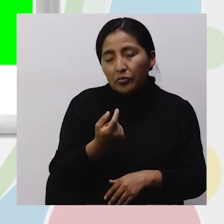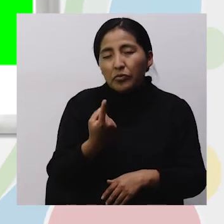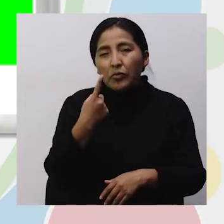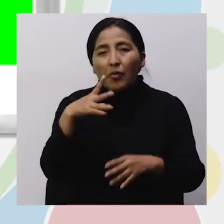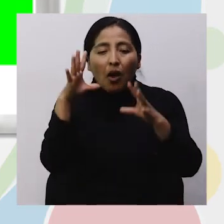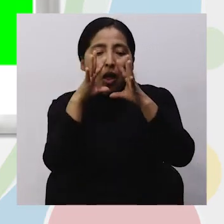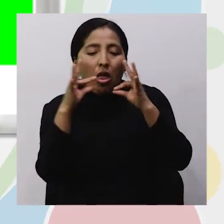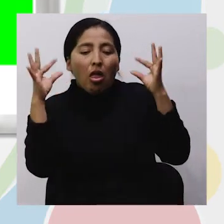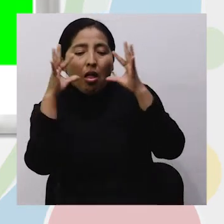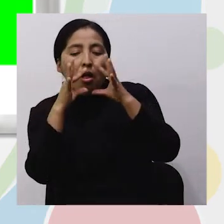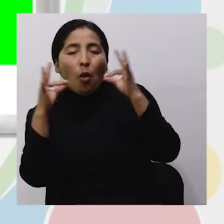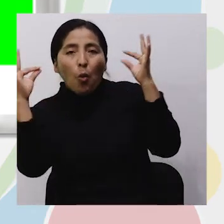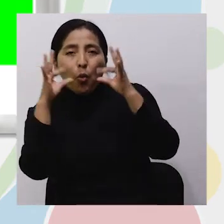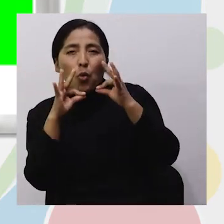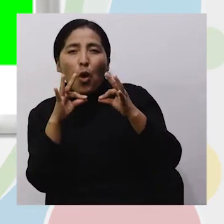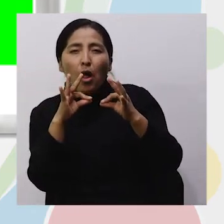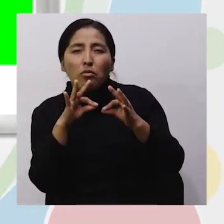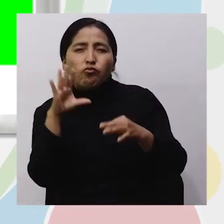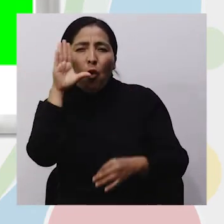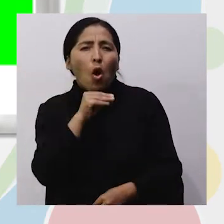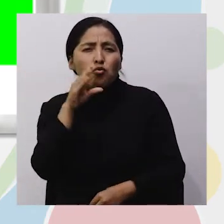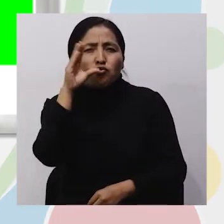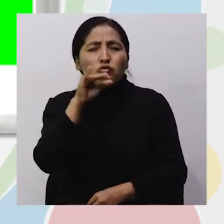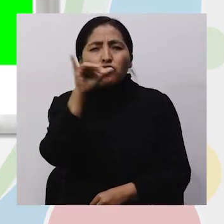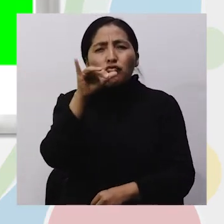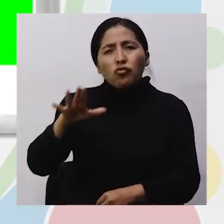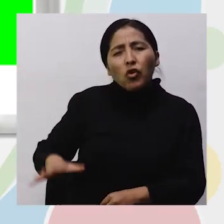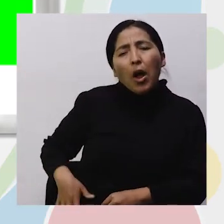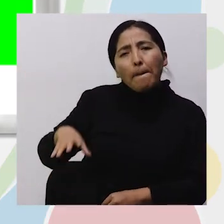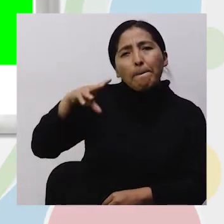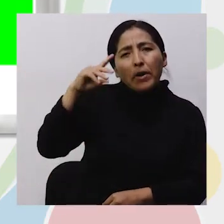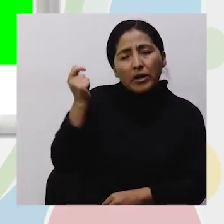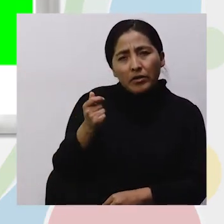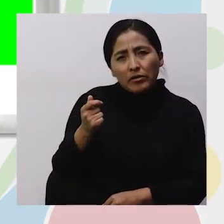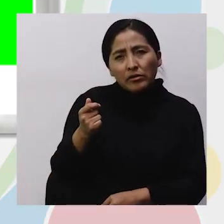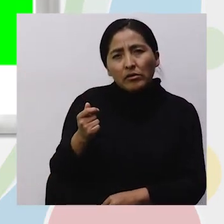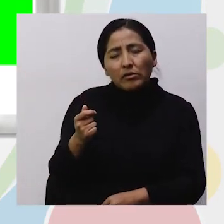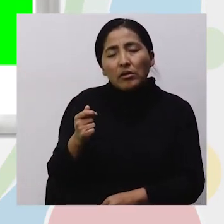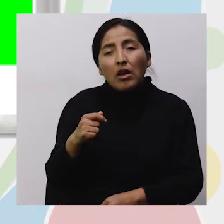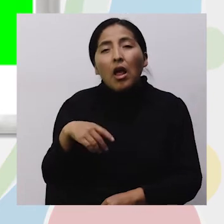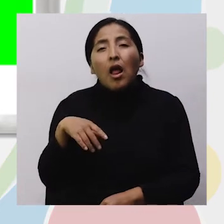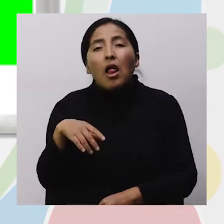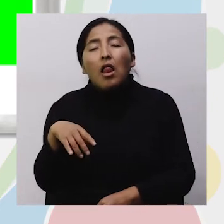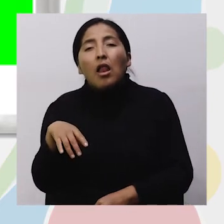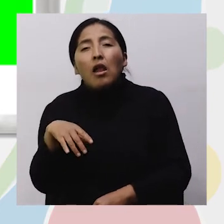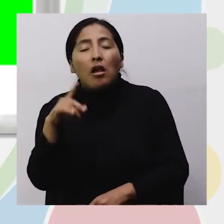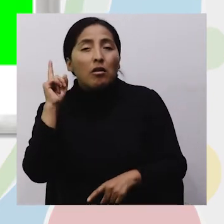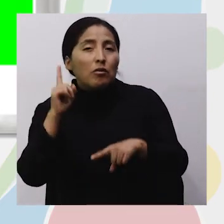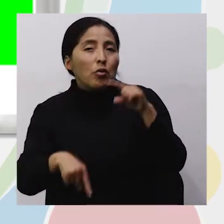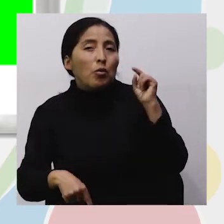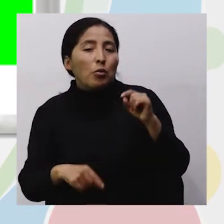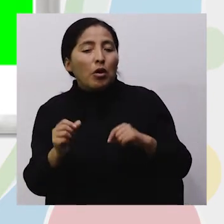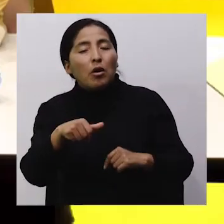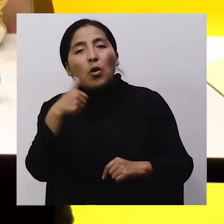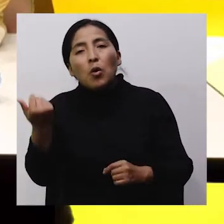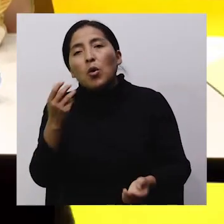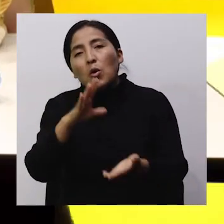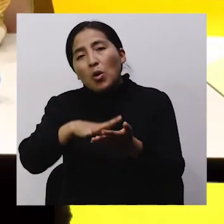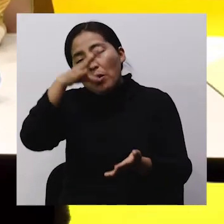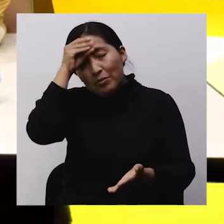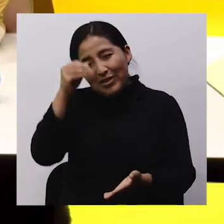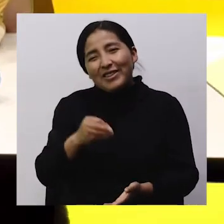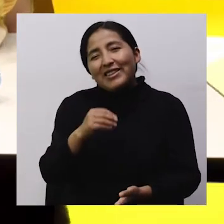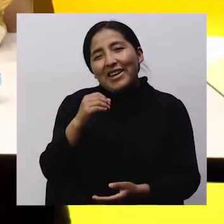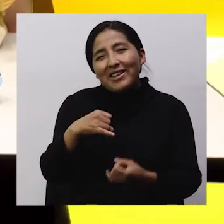¿por qué ladras? Si los gatos no hacen guau, hacen miau Y entonces le dice ¿Y acaso no puedo estudiar idiomas? Oh